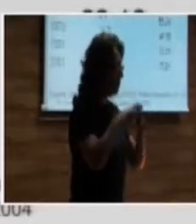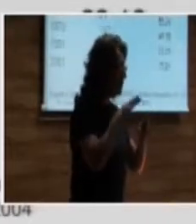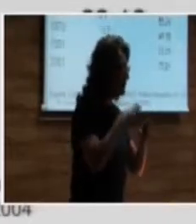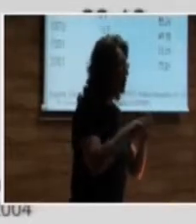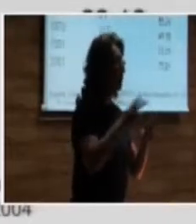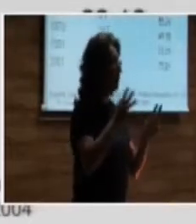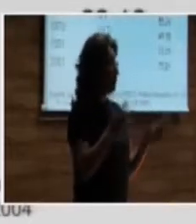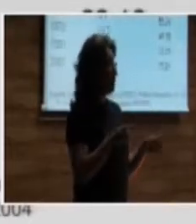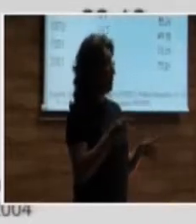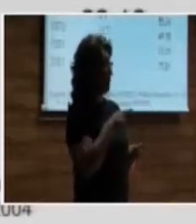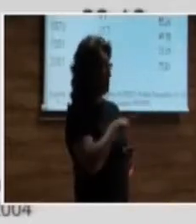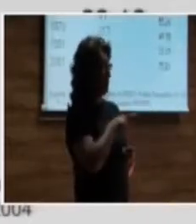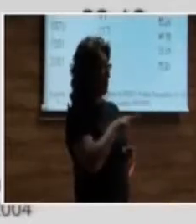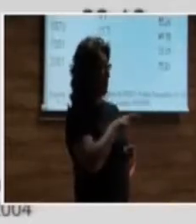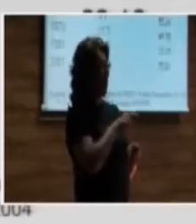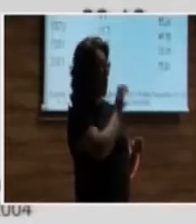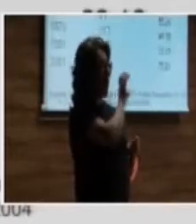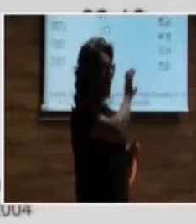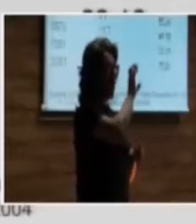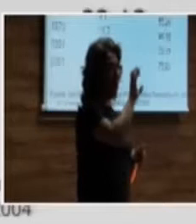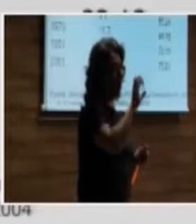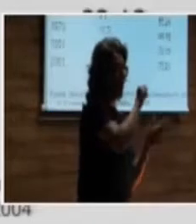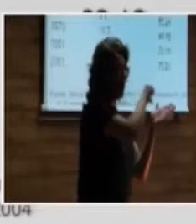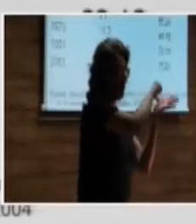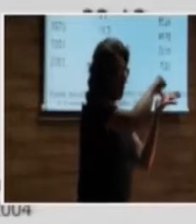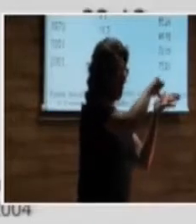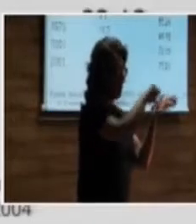en la ciudad de Buenos Aires y las regiones los conurbanos,